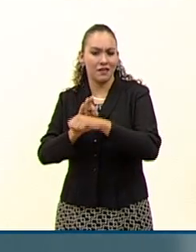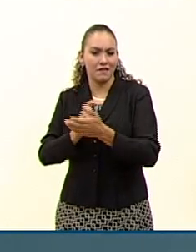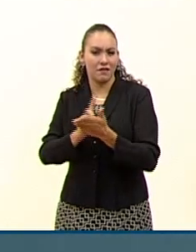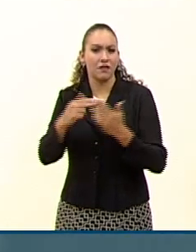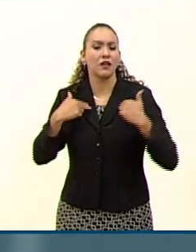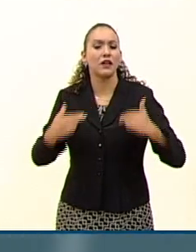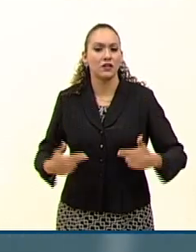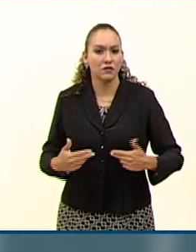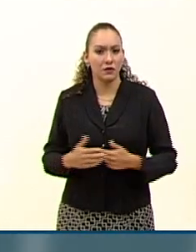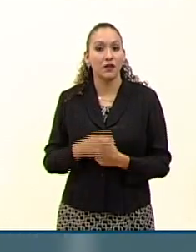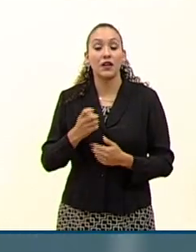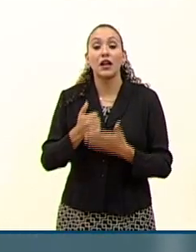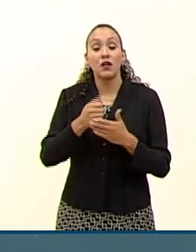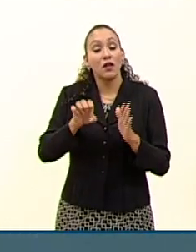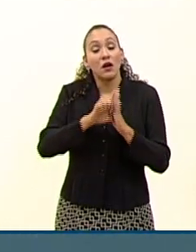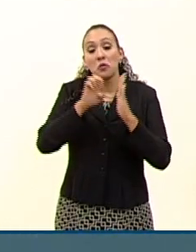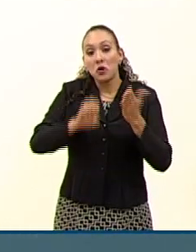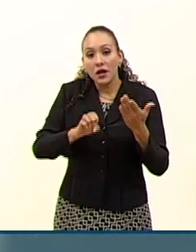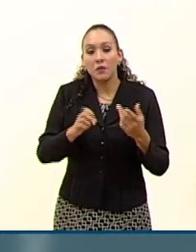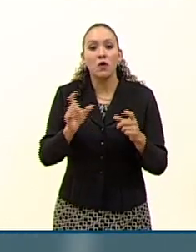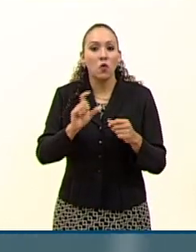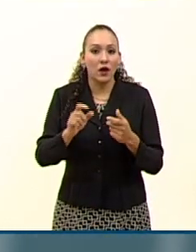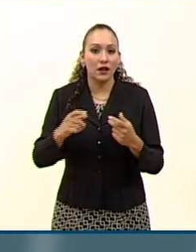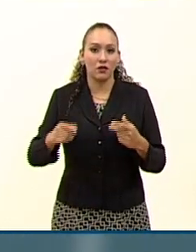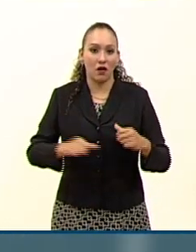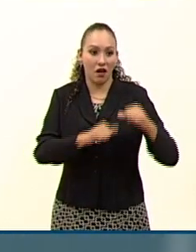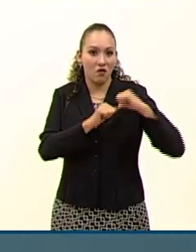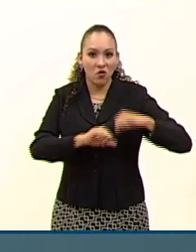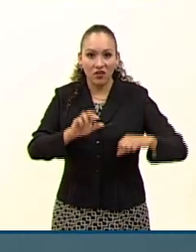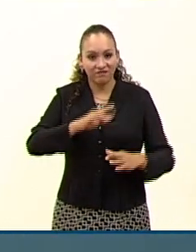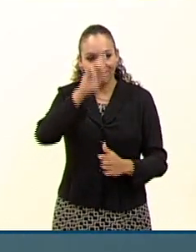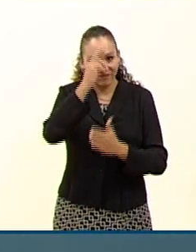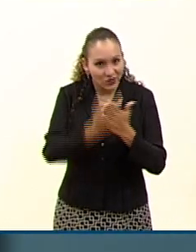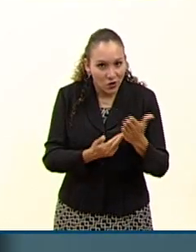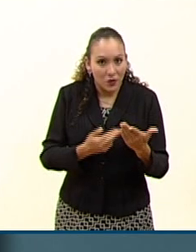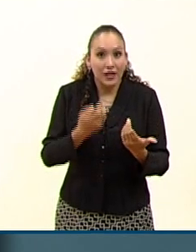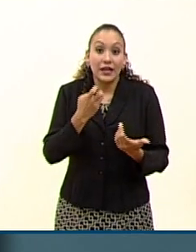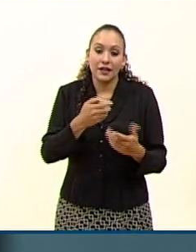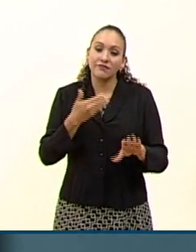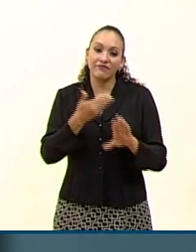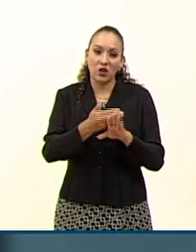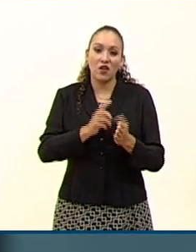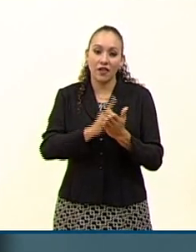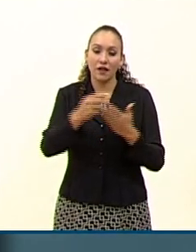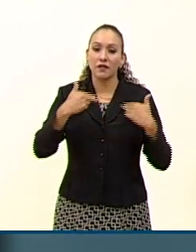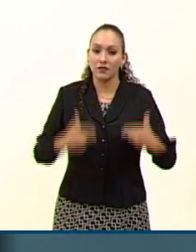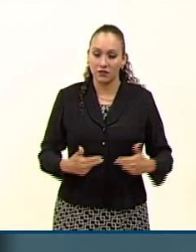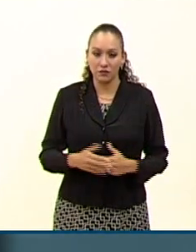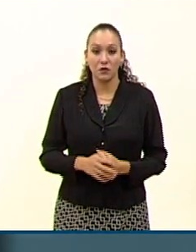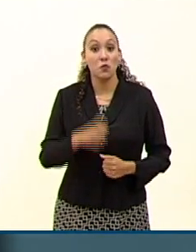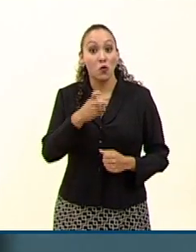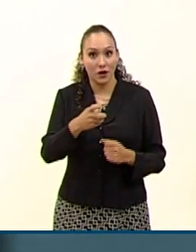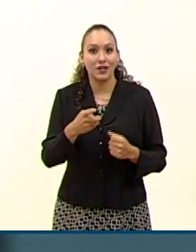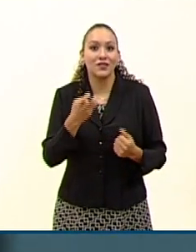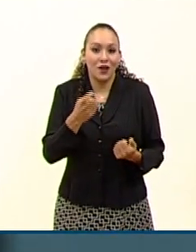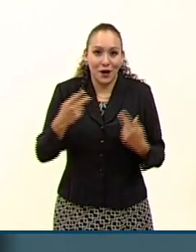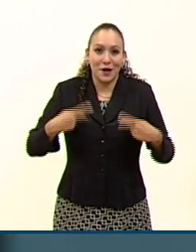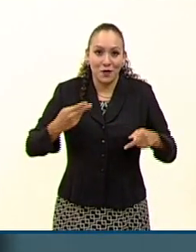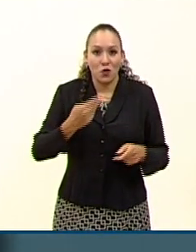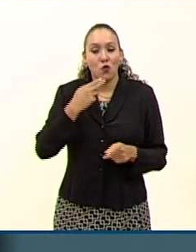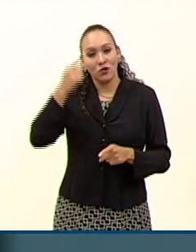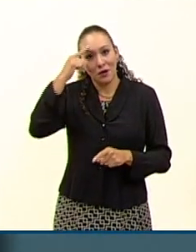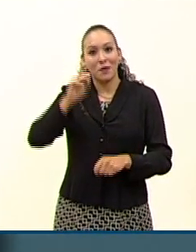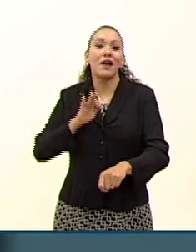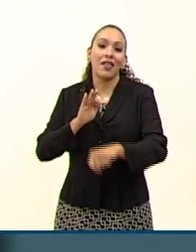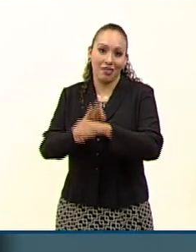cosas, contra leyes, actos u omisiones de las autoridades que violen derechos humanos. Se trata del principal medio de defensa de la